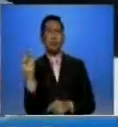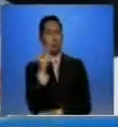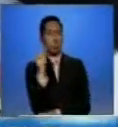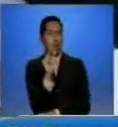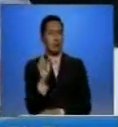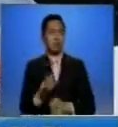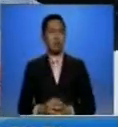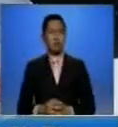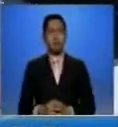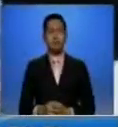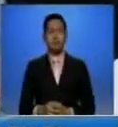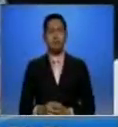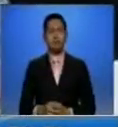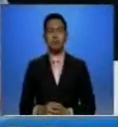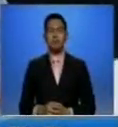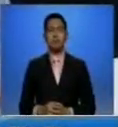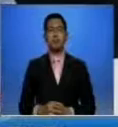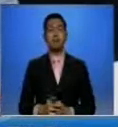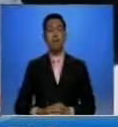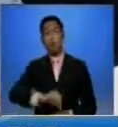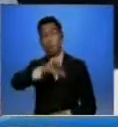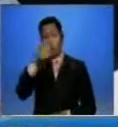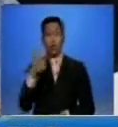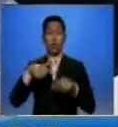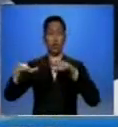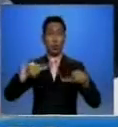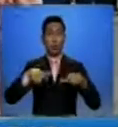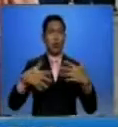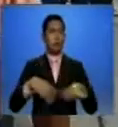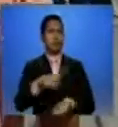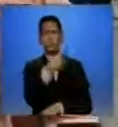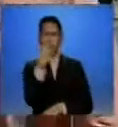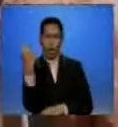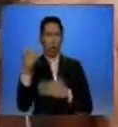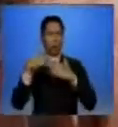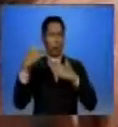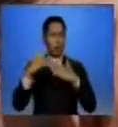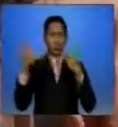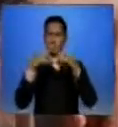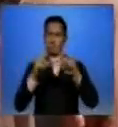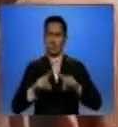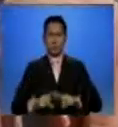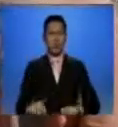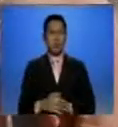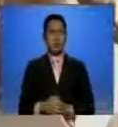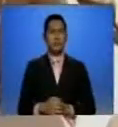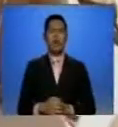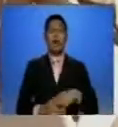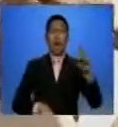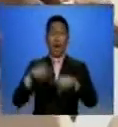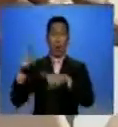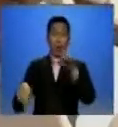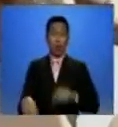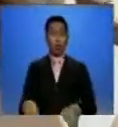en el centro mismo. En los otros lugares valen más de 100. Para elaborar los monigotes invierten